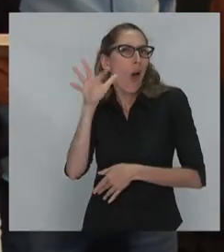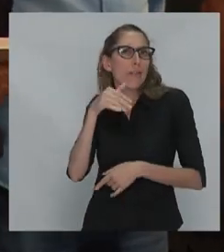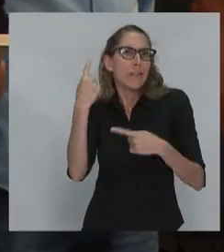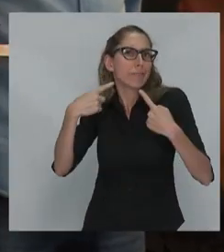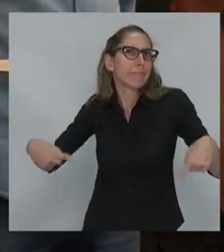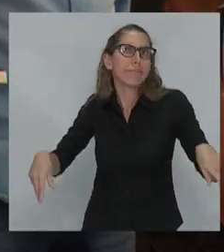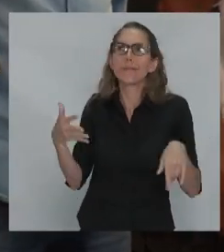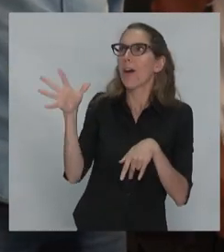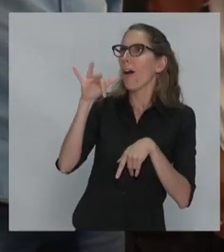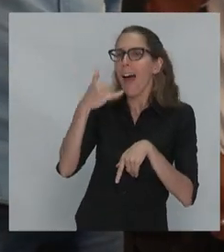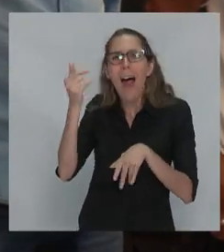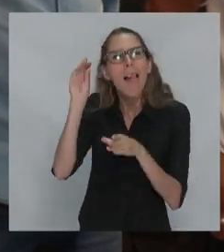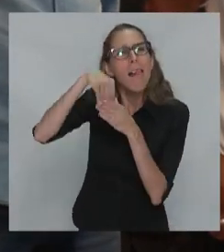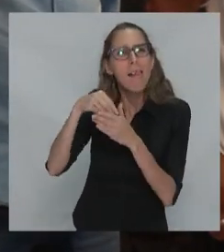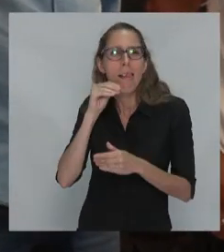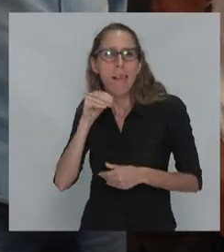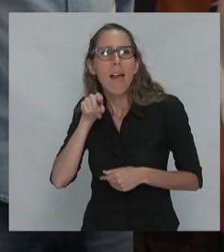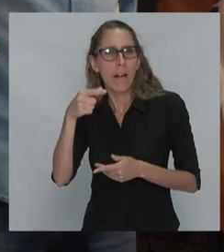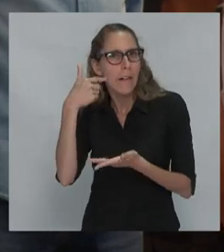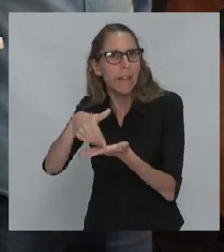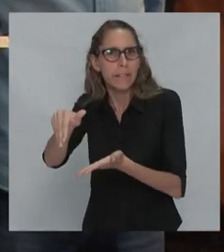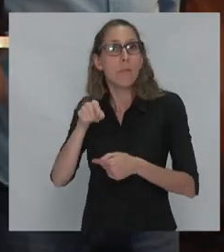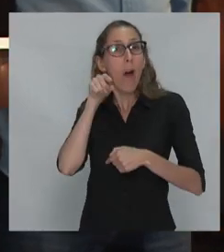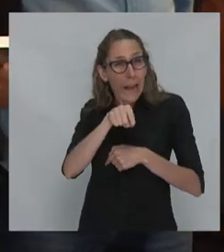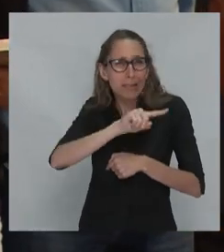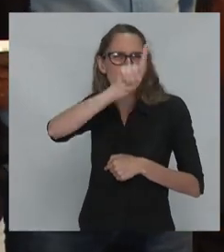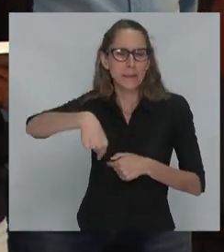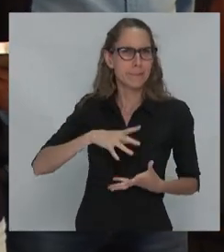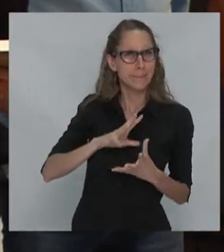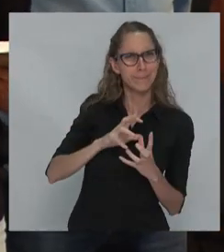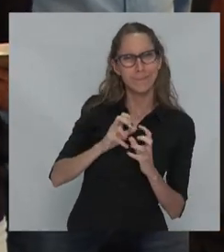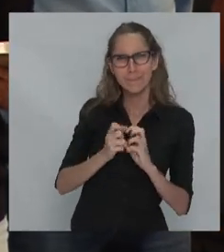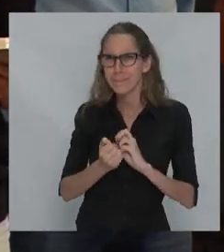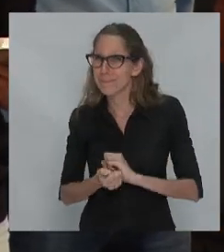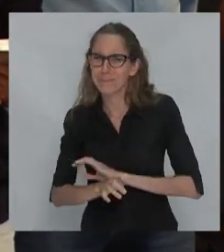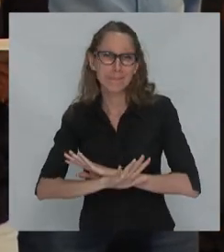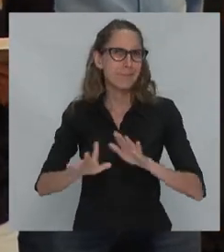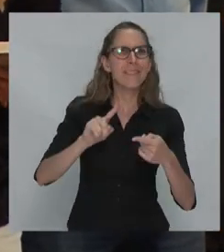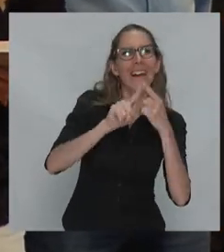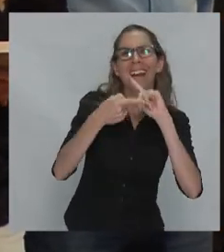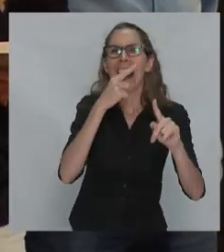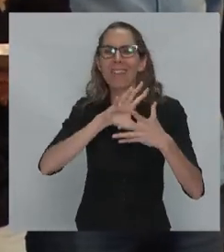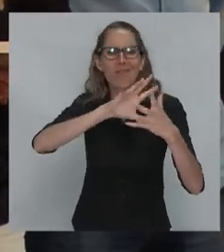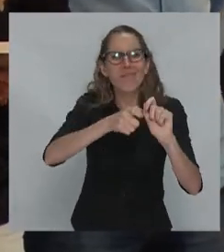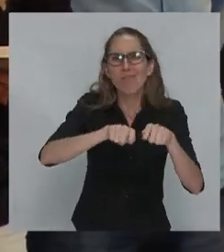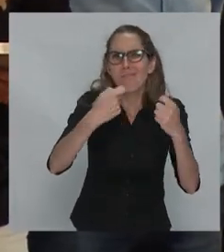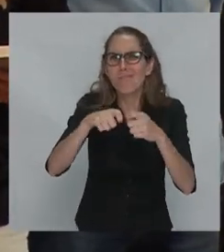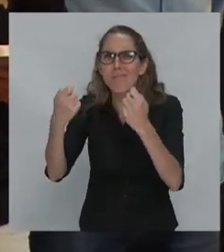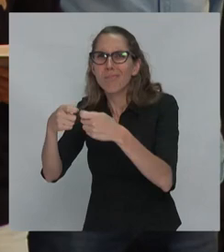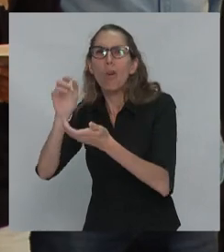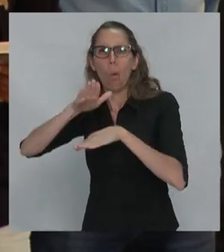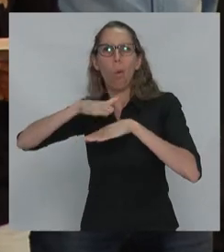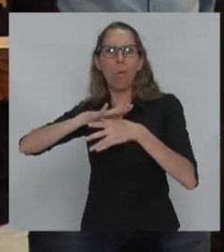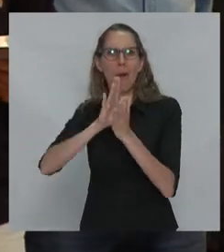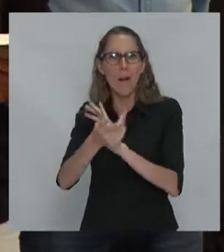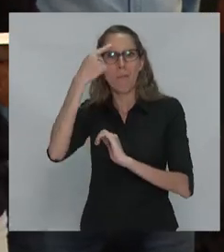que contamina y que podrida todas las relaciones. Y eso es importante para la